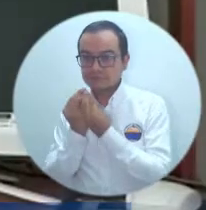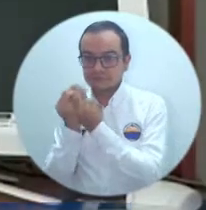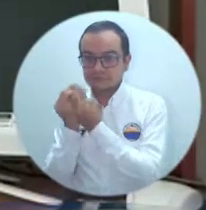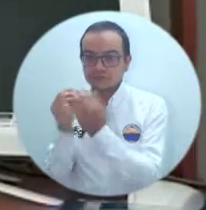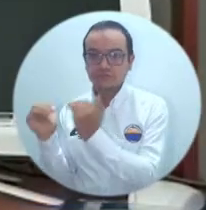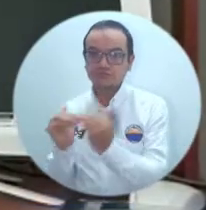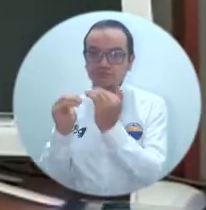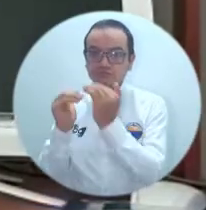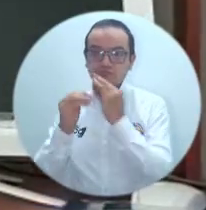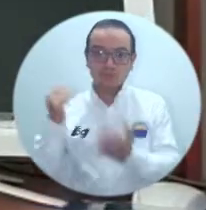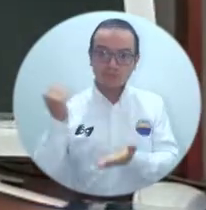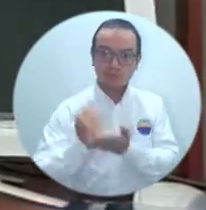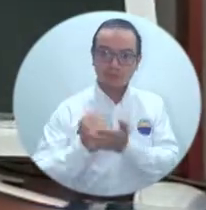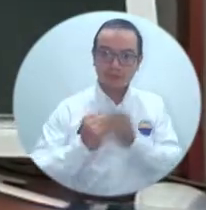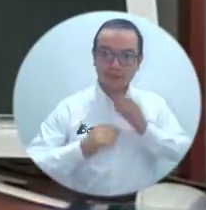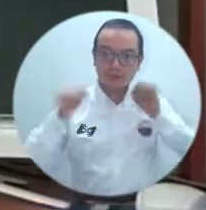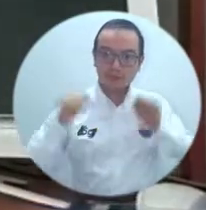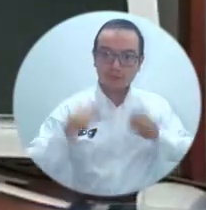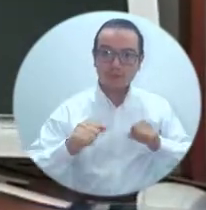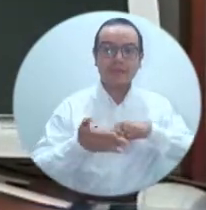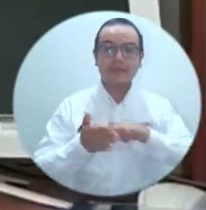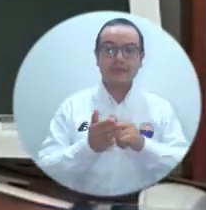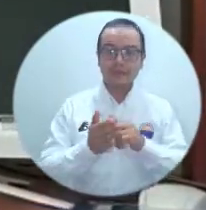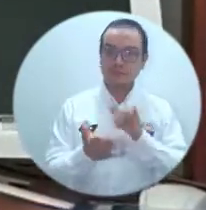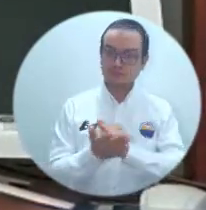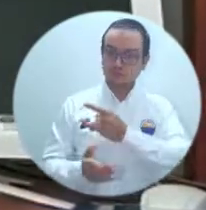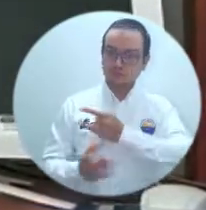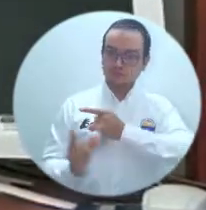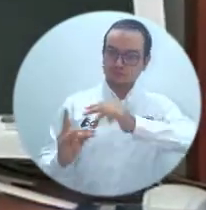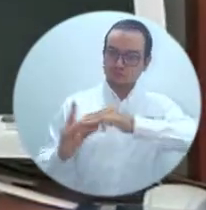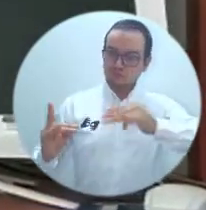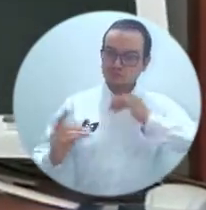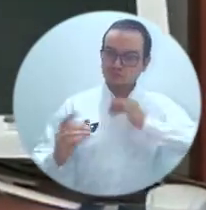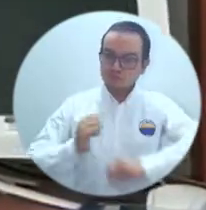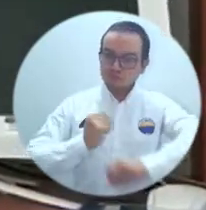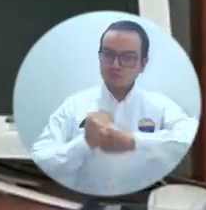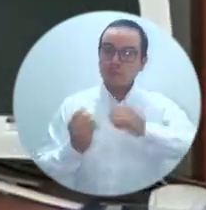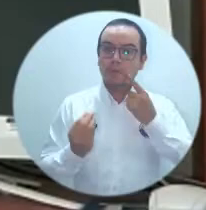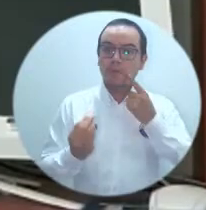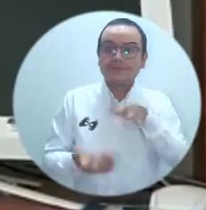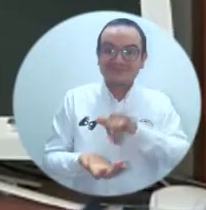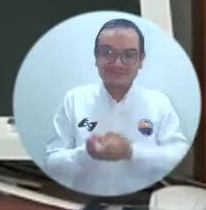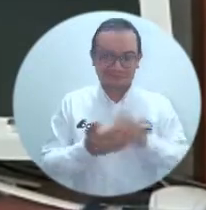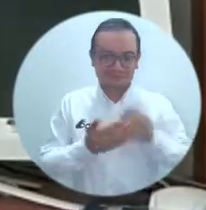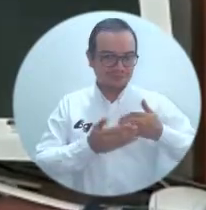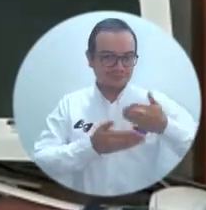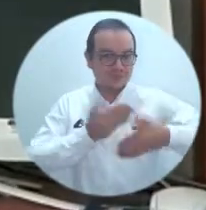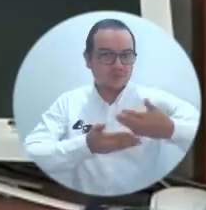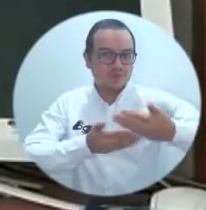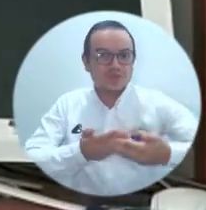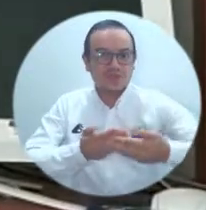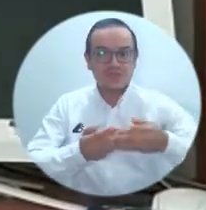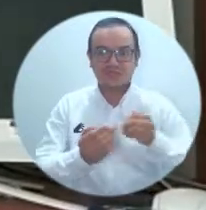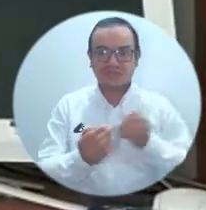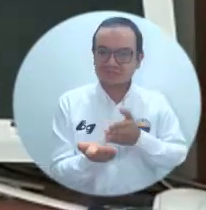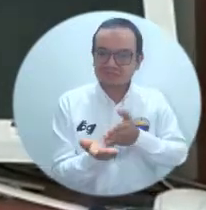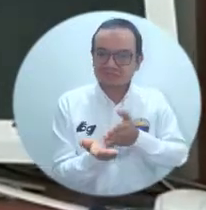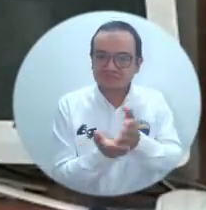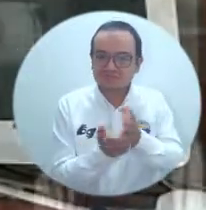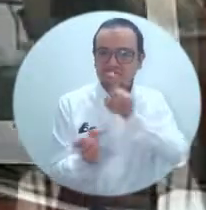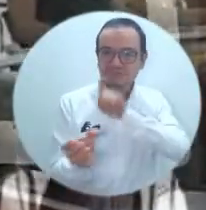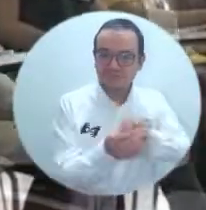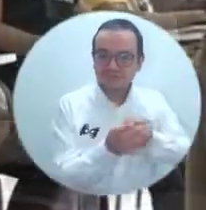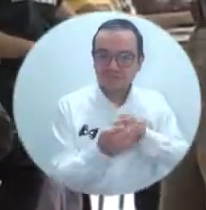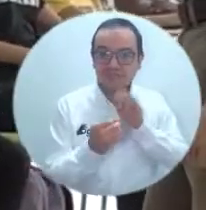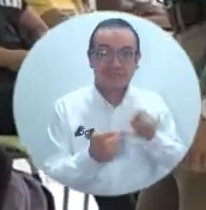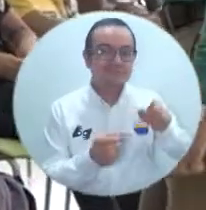Superior de la Universidad de Magdalena ejemplifica una clara iniciativa de parte de esta de garantizar la continuidad de los procesos formativos